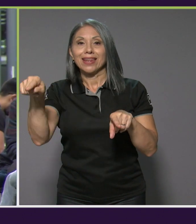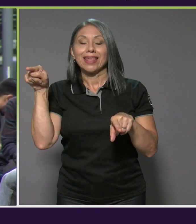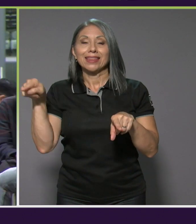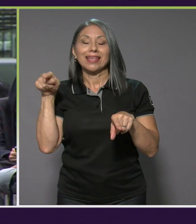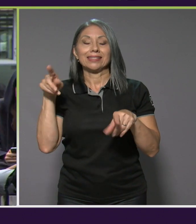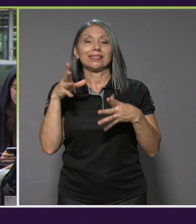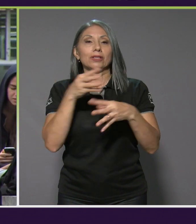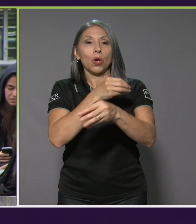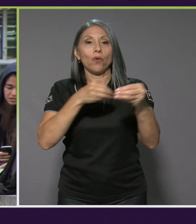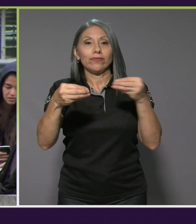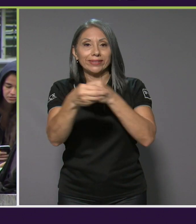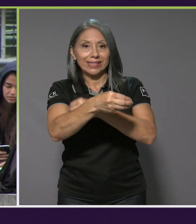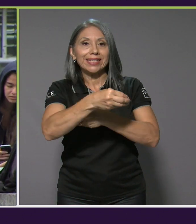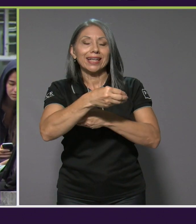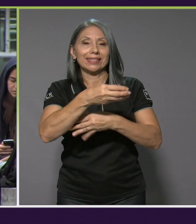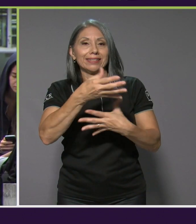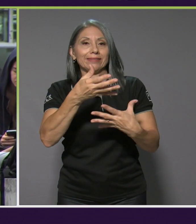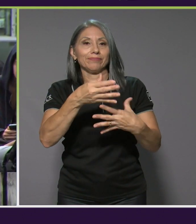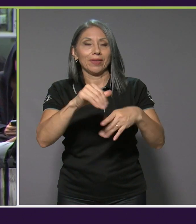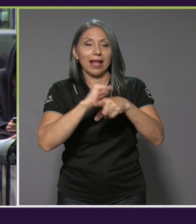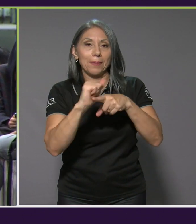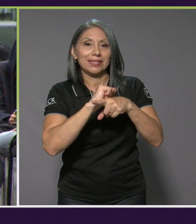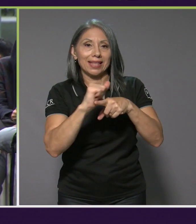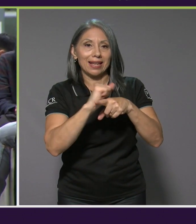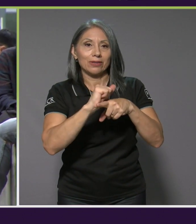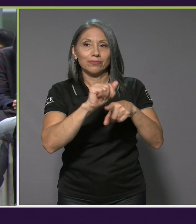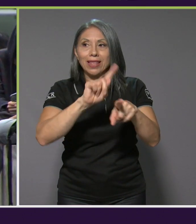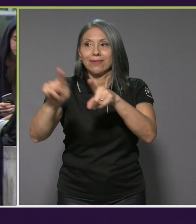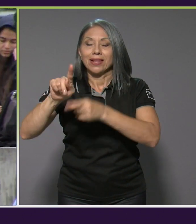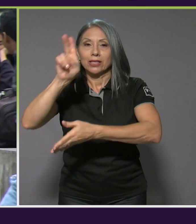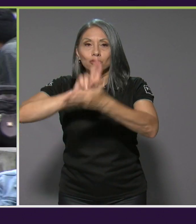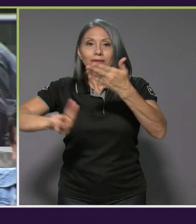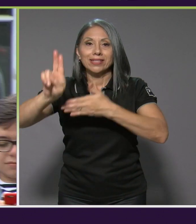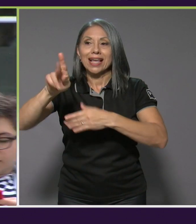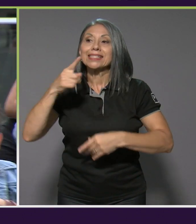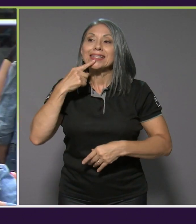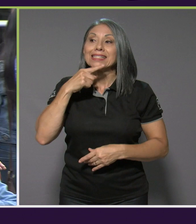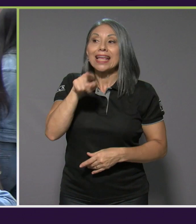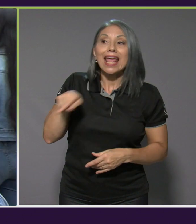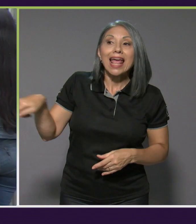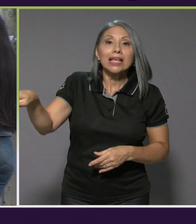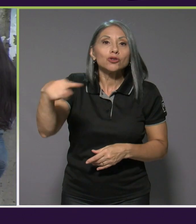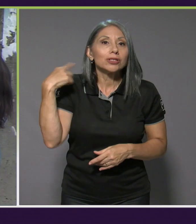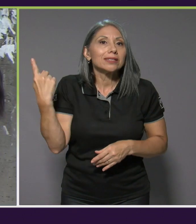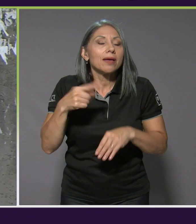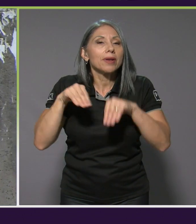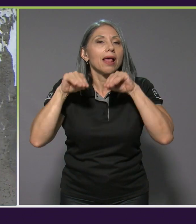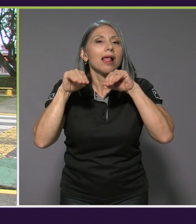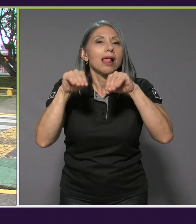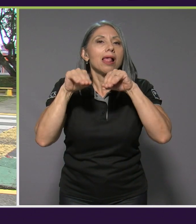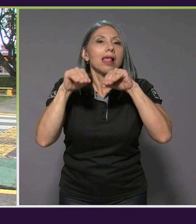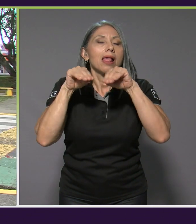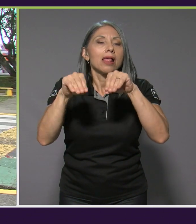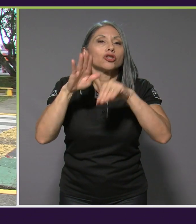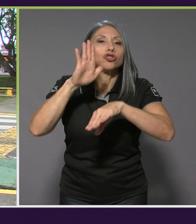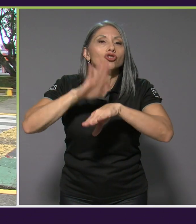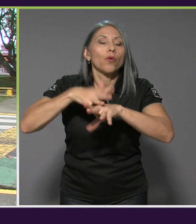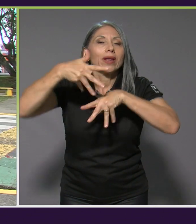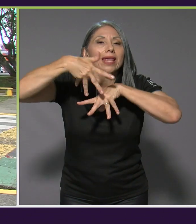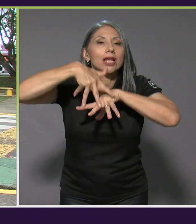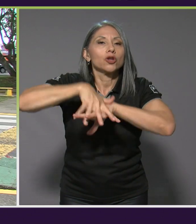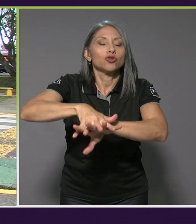universidades que ellos dan capacitación en inclusión, pero que siempre los docentes vuelven a